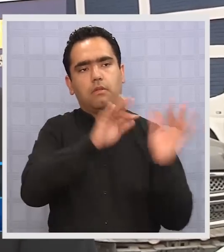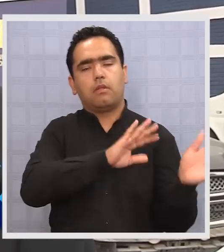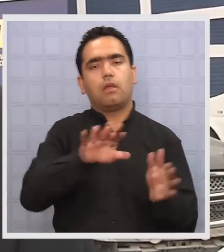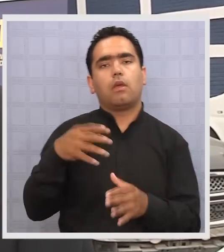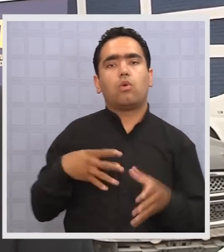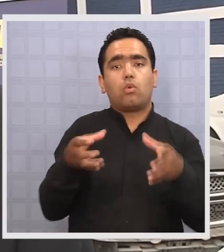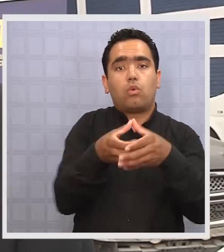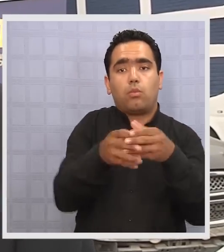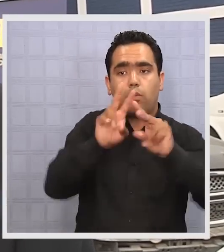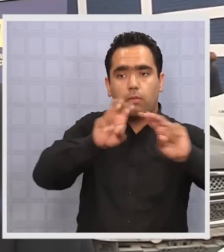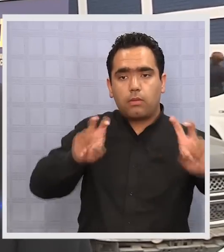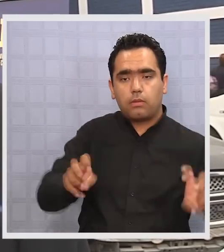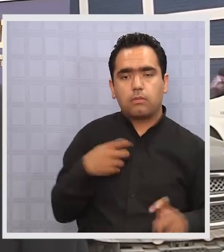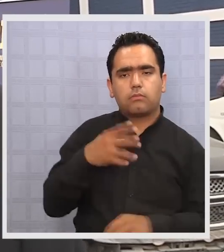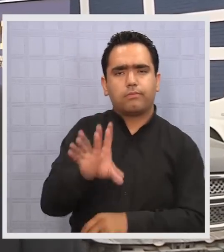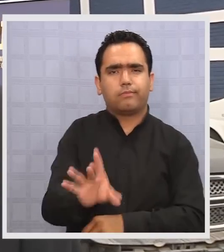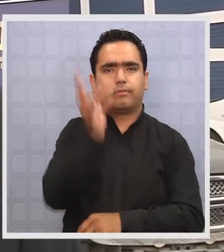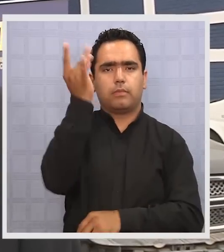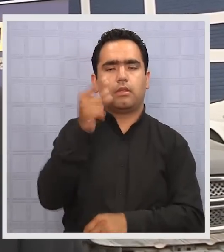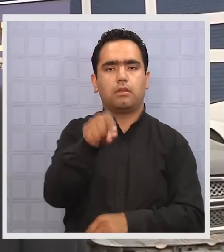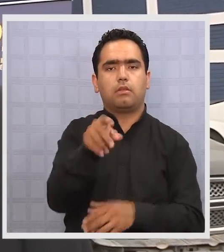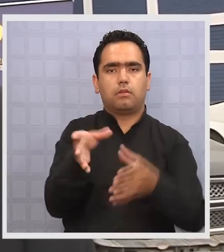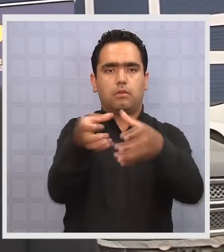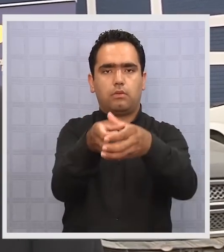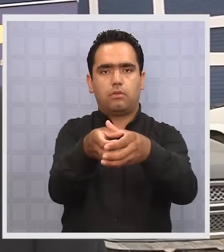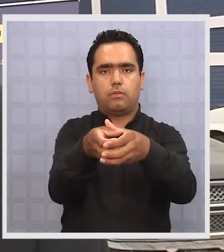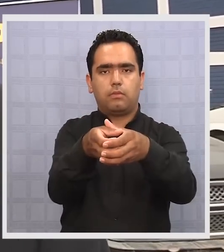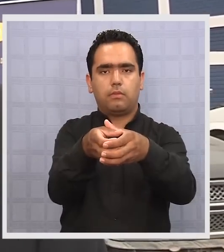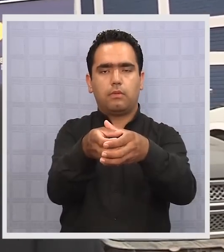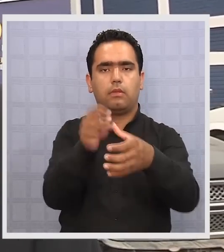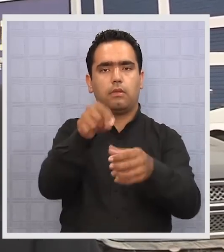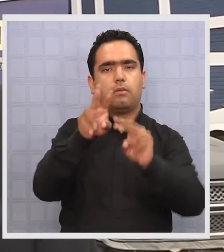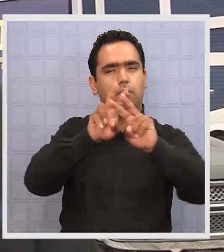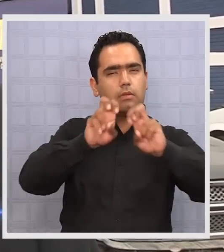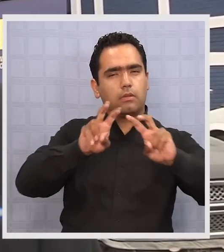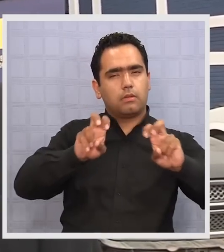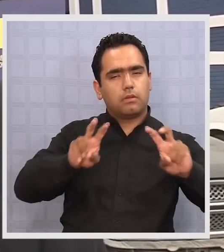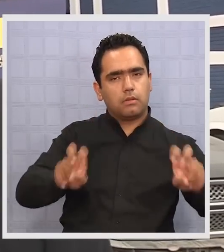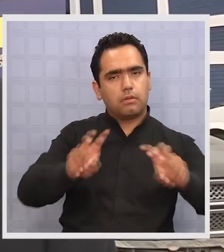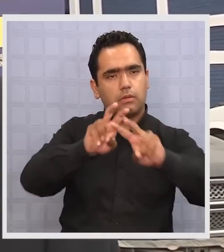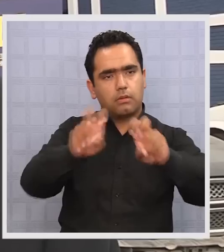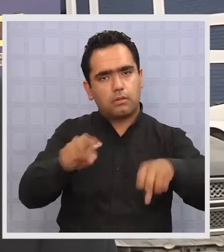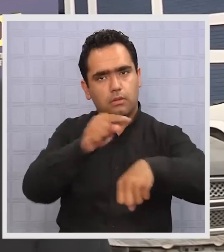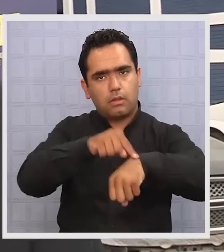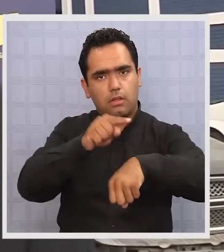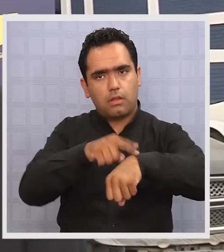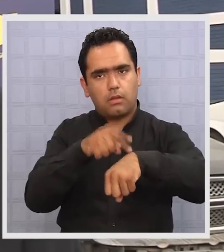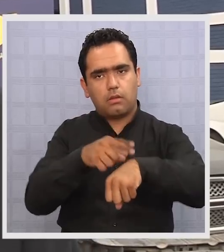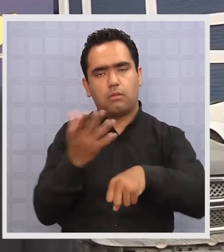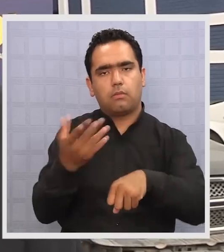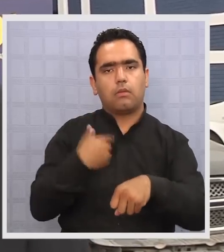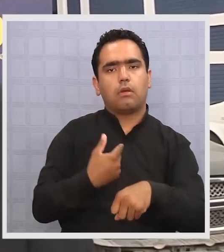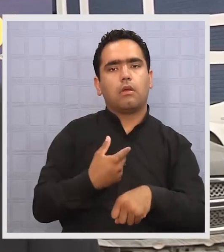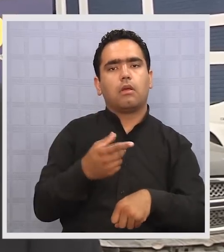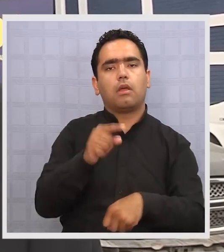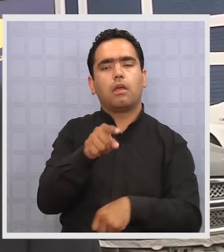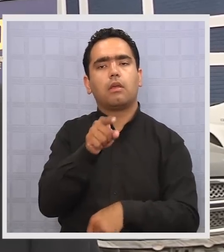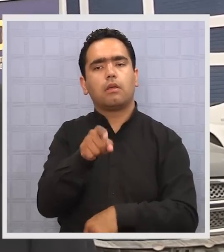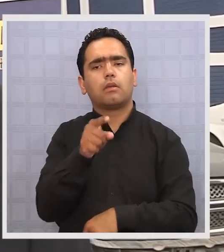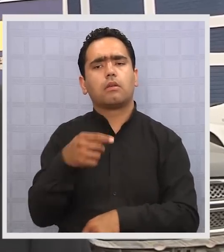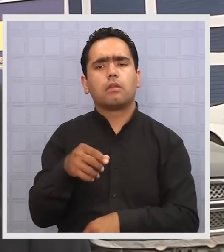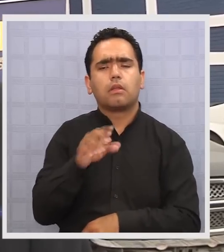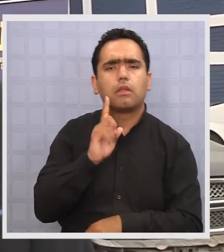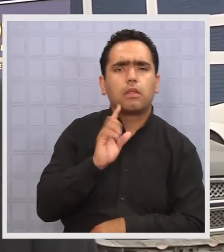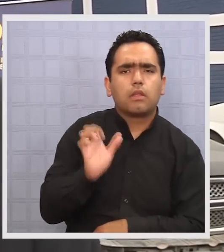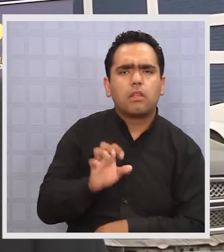equipos investigadores los que pudieron detectar la presencia de esta organización, investigarla a tiempo, poder acreditar desde la perspectiva policial los